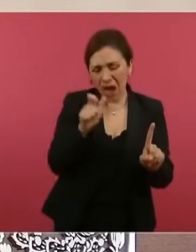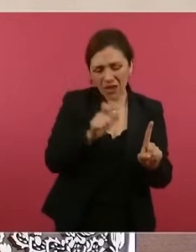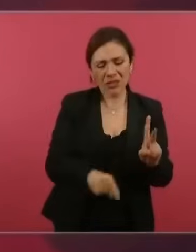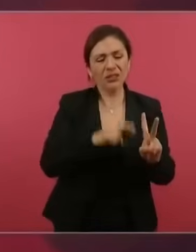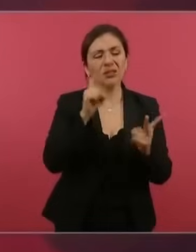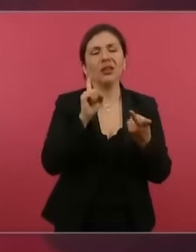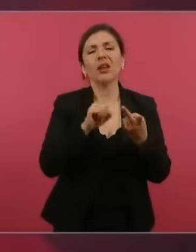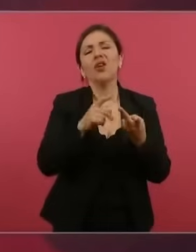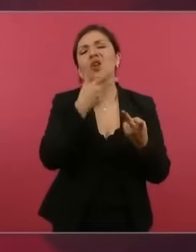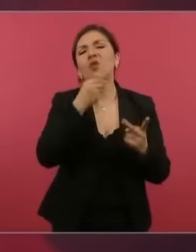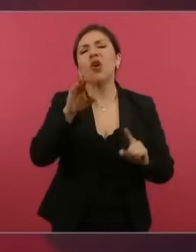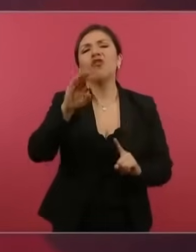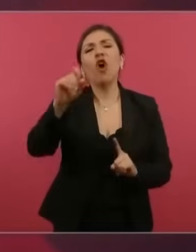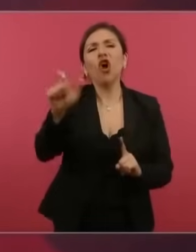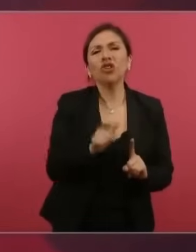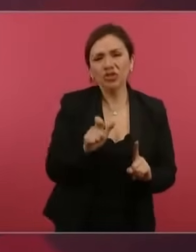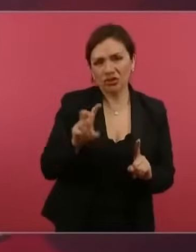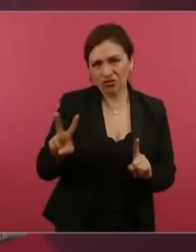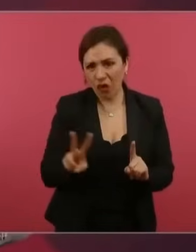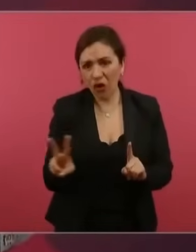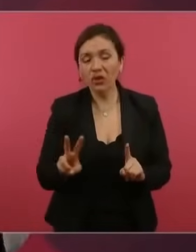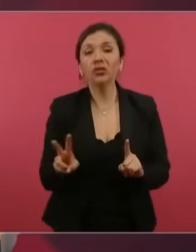Fox, nada más que ya